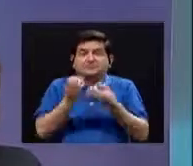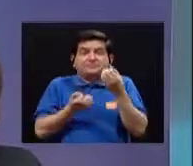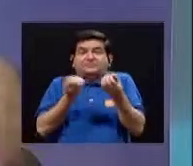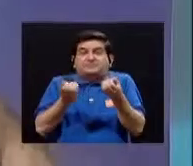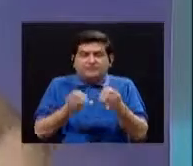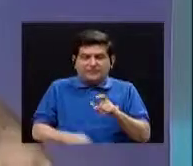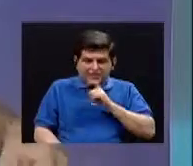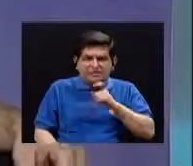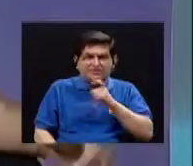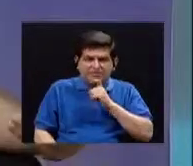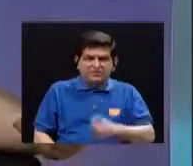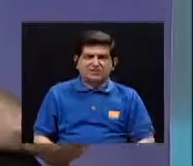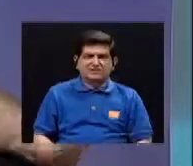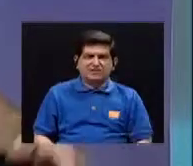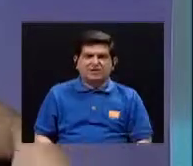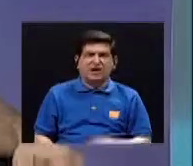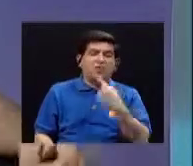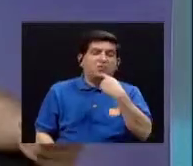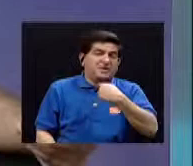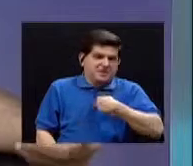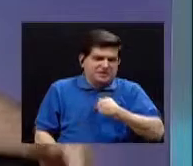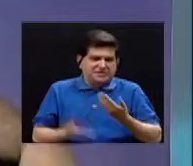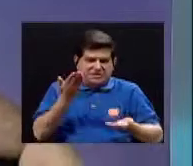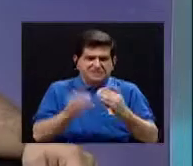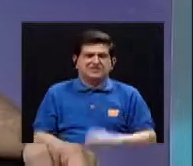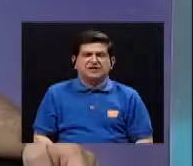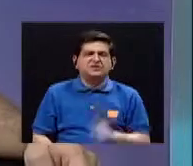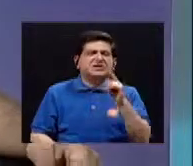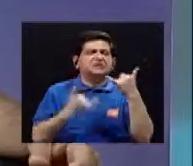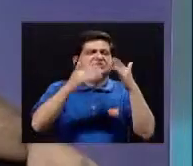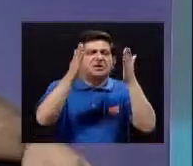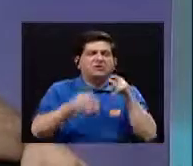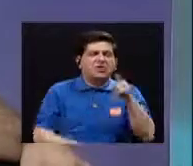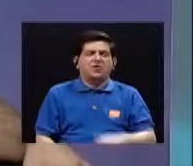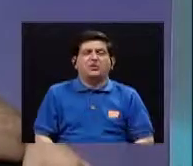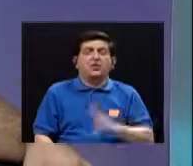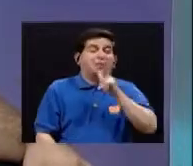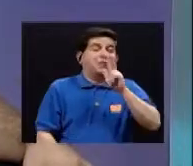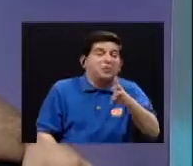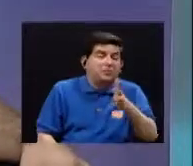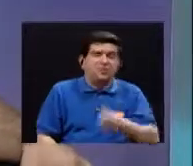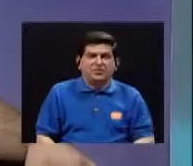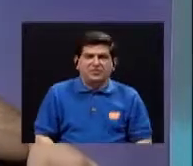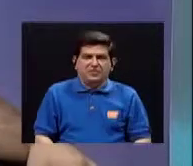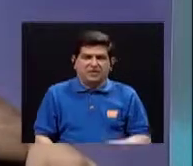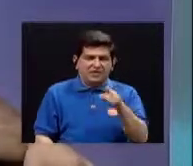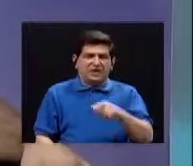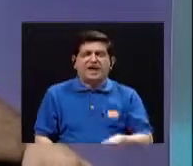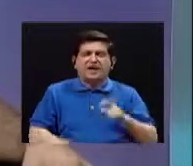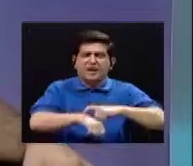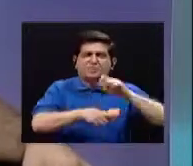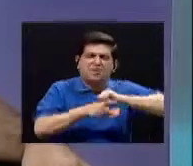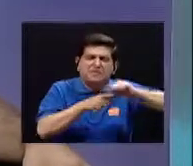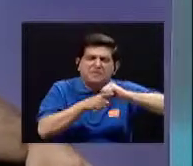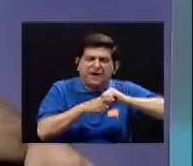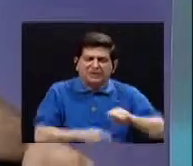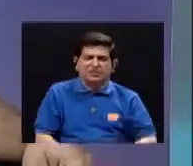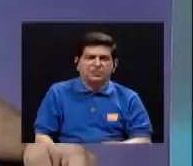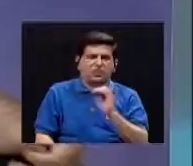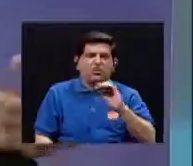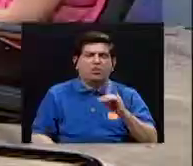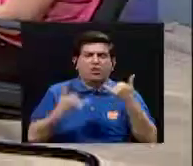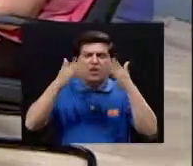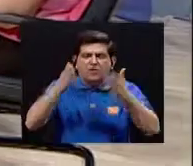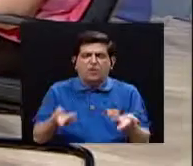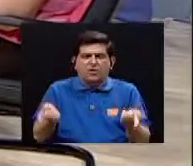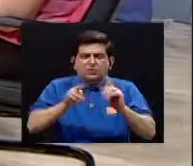cómo hacerlo y azul o difícil o de repente llegan y te dicen es que tal jugador se vomitó en el entrenador en el entrenamiento y